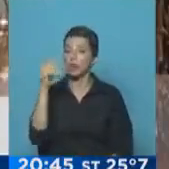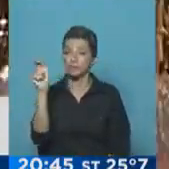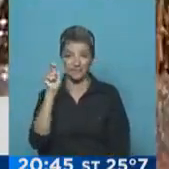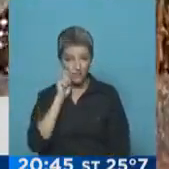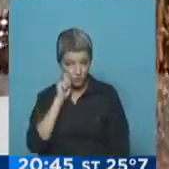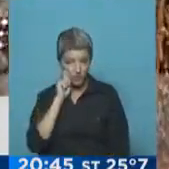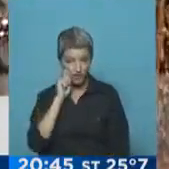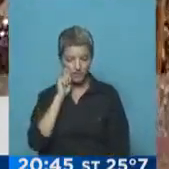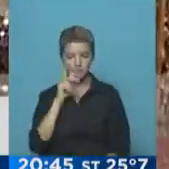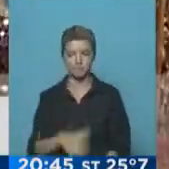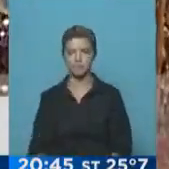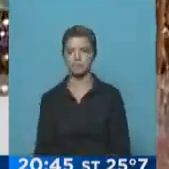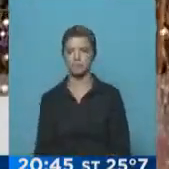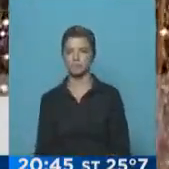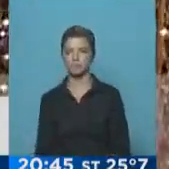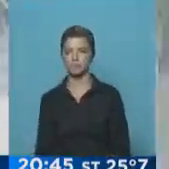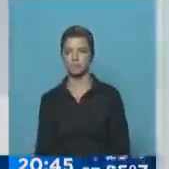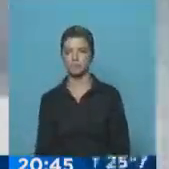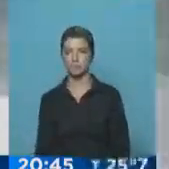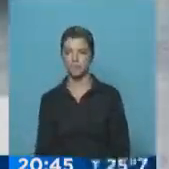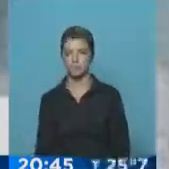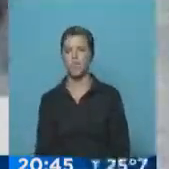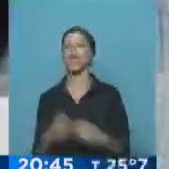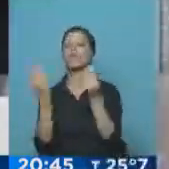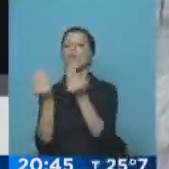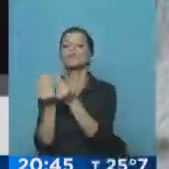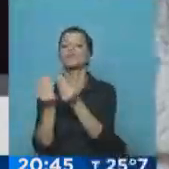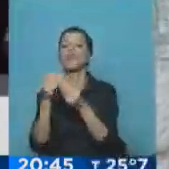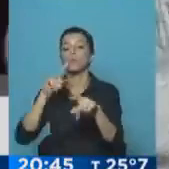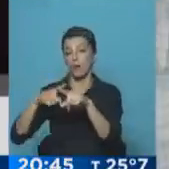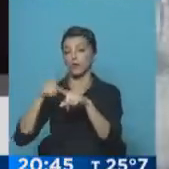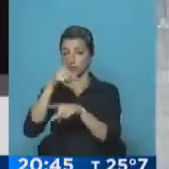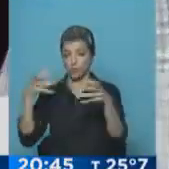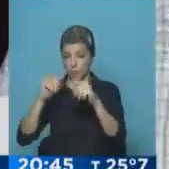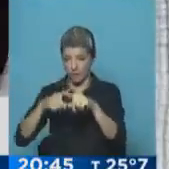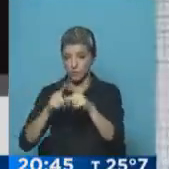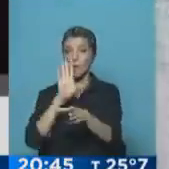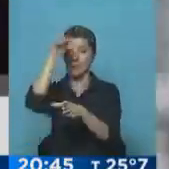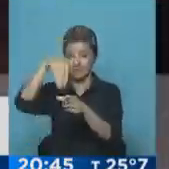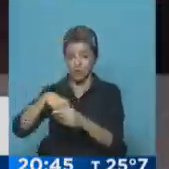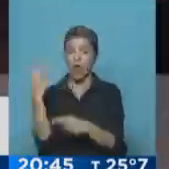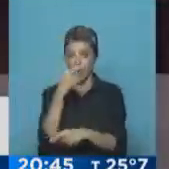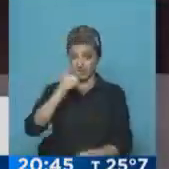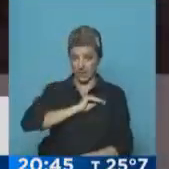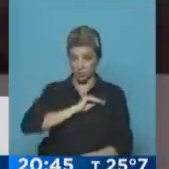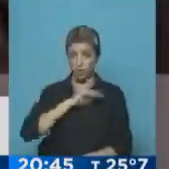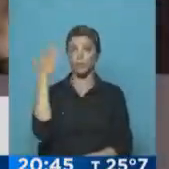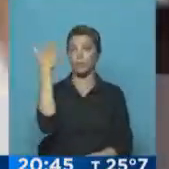legislador, y por gran parte del gabinete que ha participado de ambos actos, de ambos